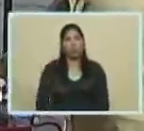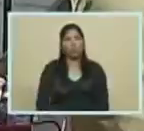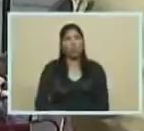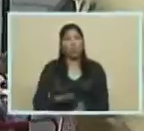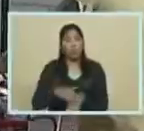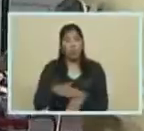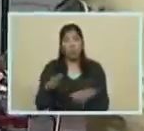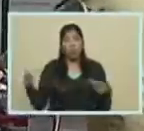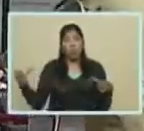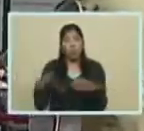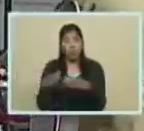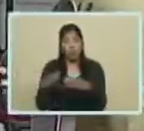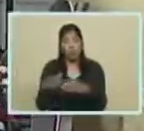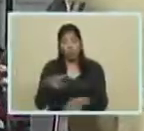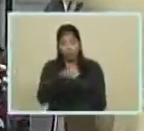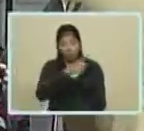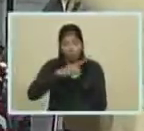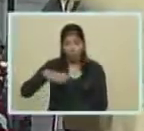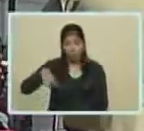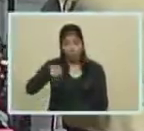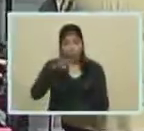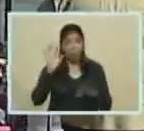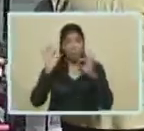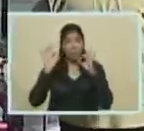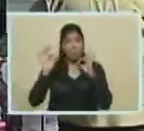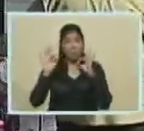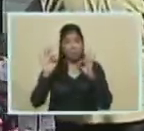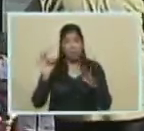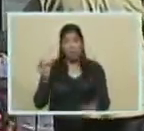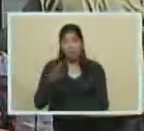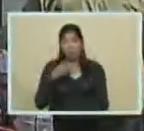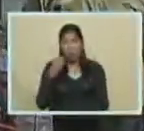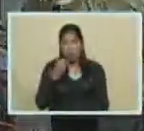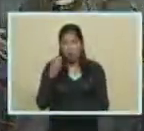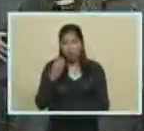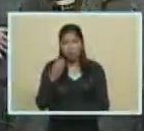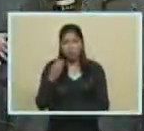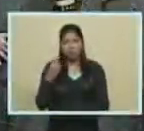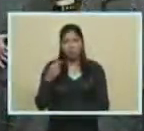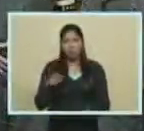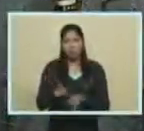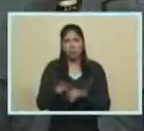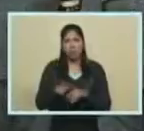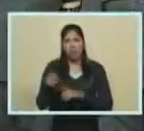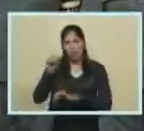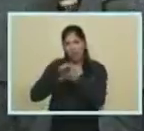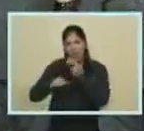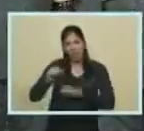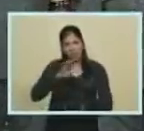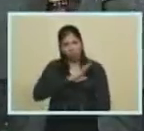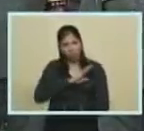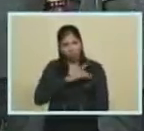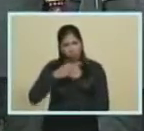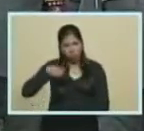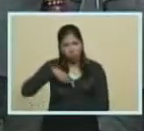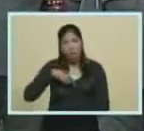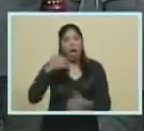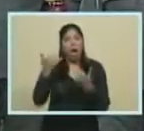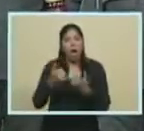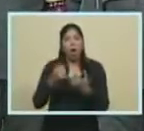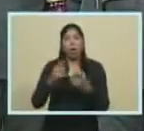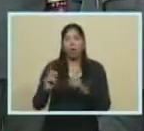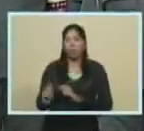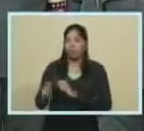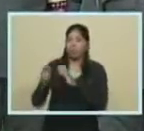Generación de oro, le digo a ustedes, una juventud que dio la cara por nosotros. Ahora le toca a ustedes,